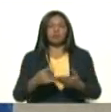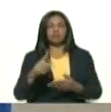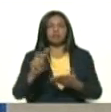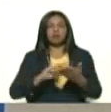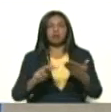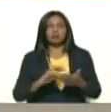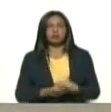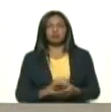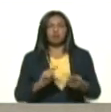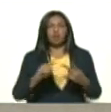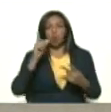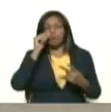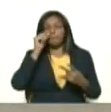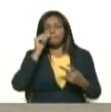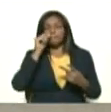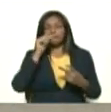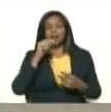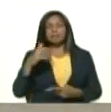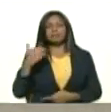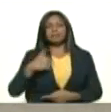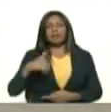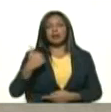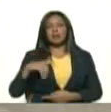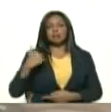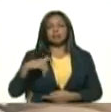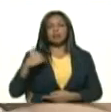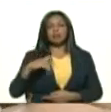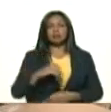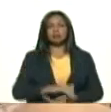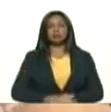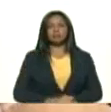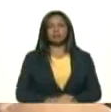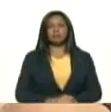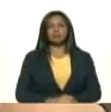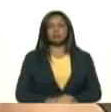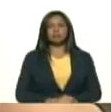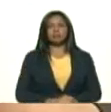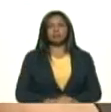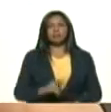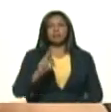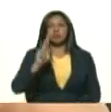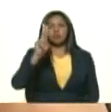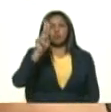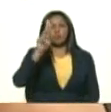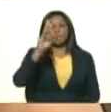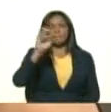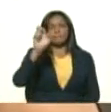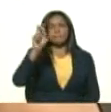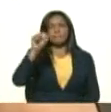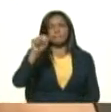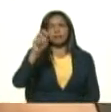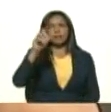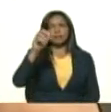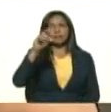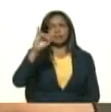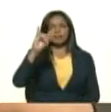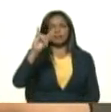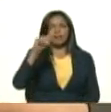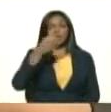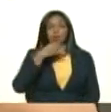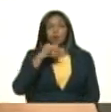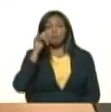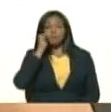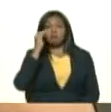de un italiano, perdón, de un argentino, Rubén Dri. Tiene 90 años, hay buenos videos